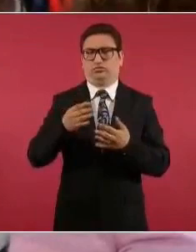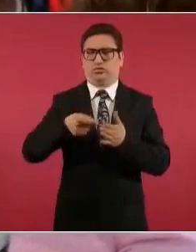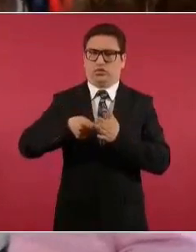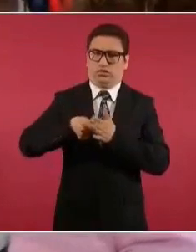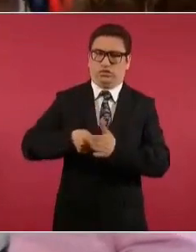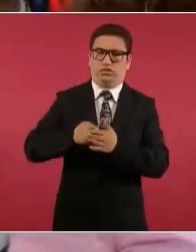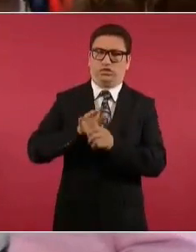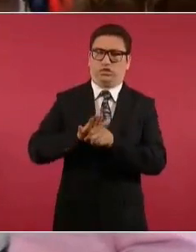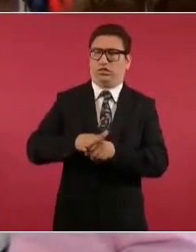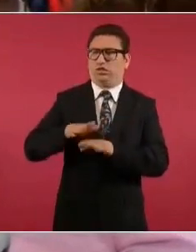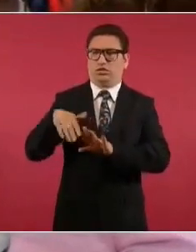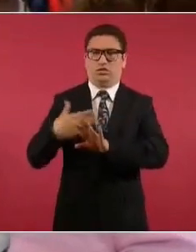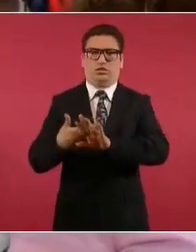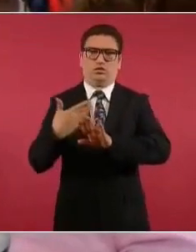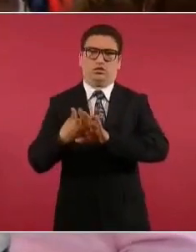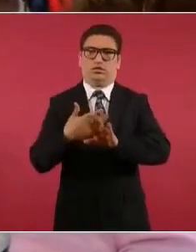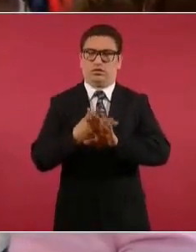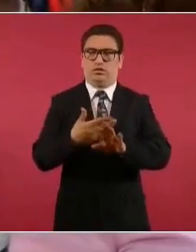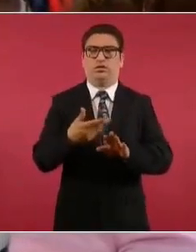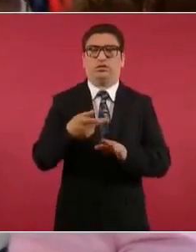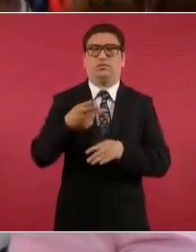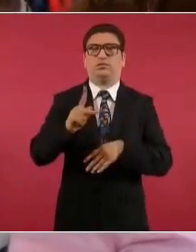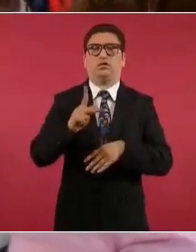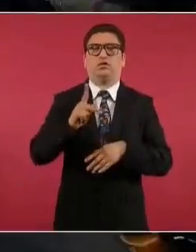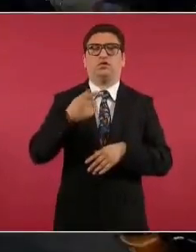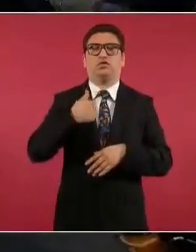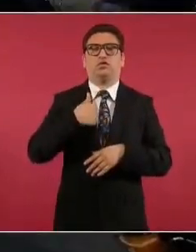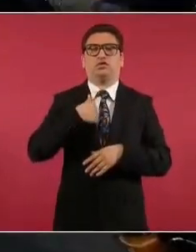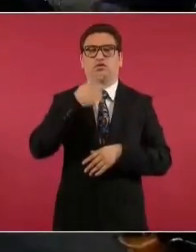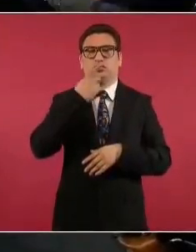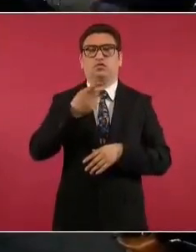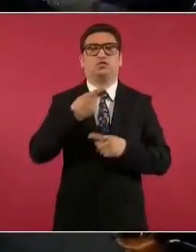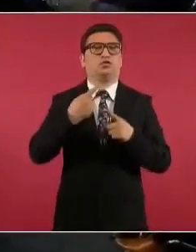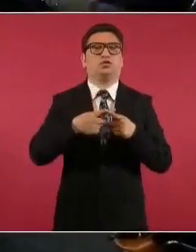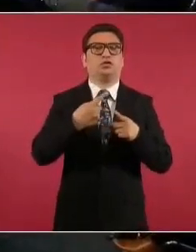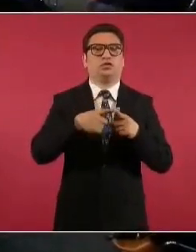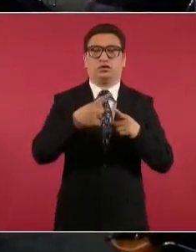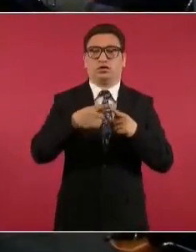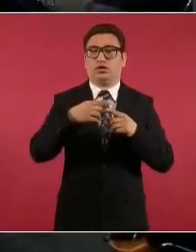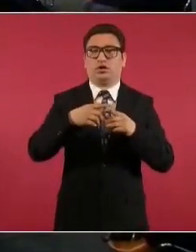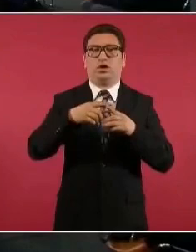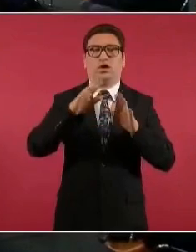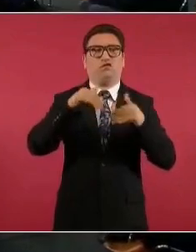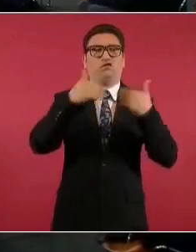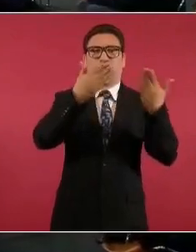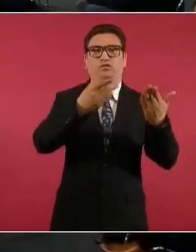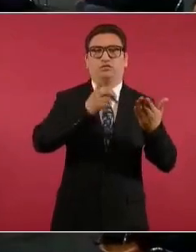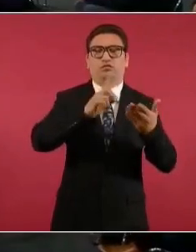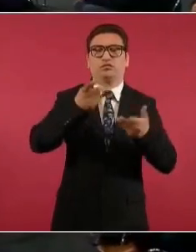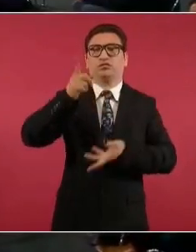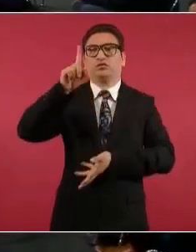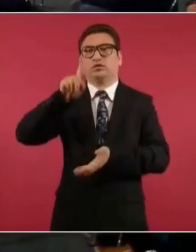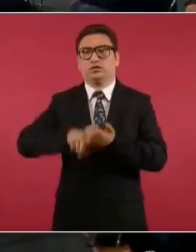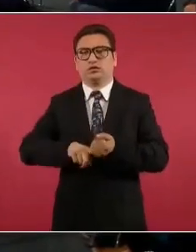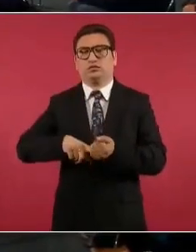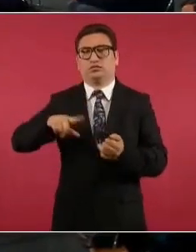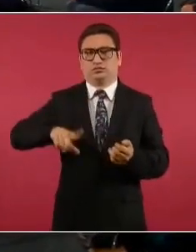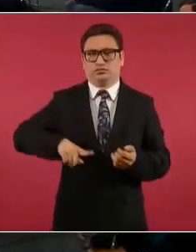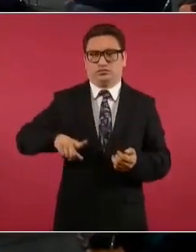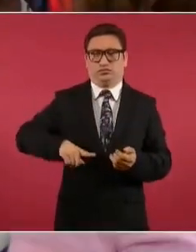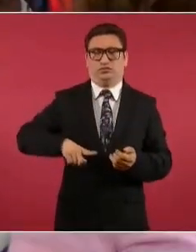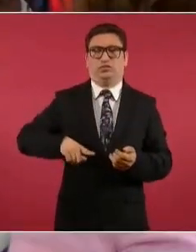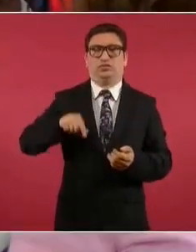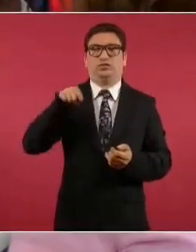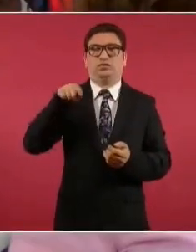presión muy, muy fuerte? Pero ya no hablo de personas ajenas, sino al interior de su gobierno, y no hablo de